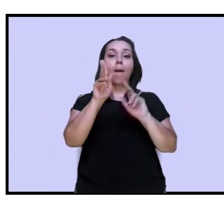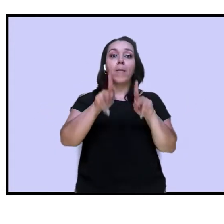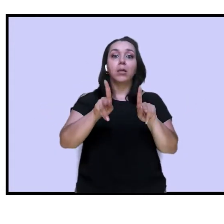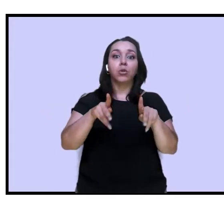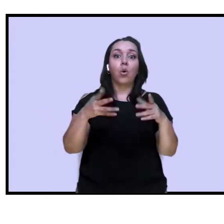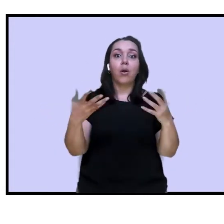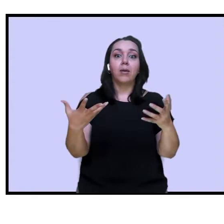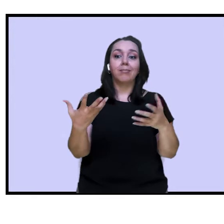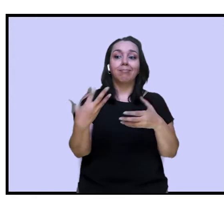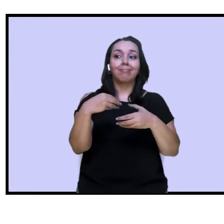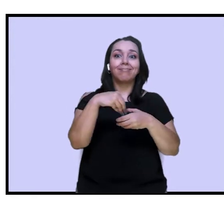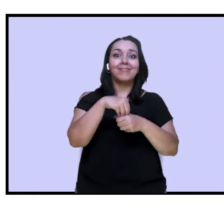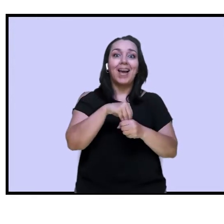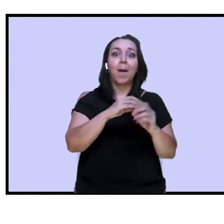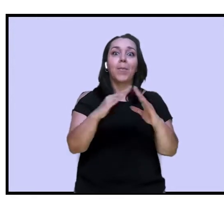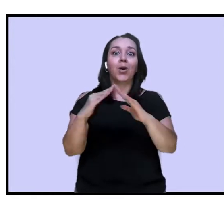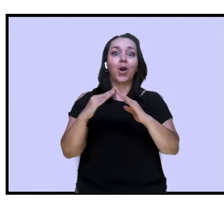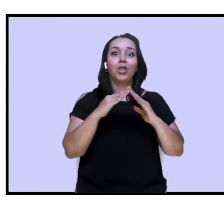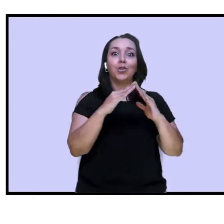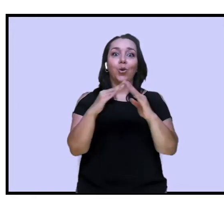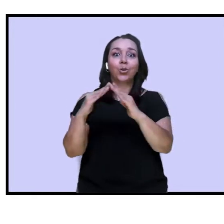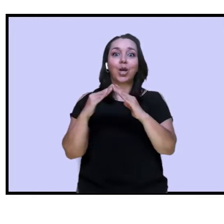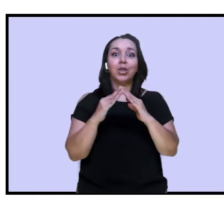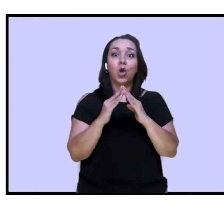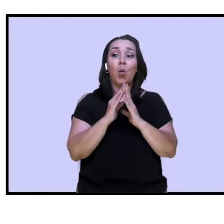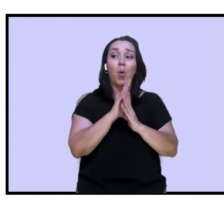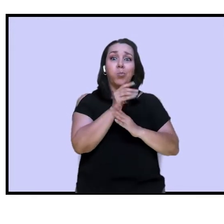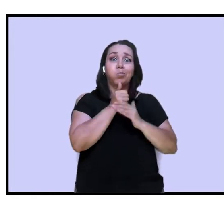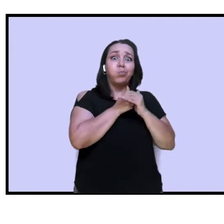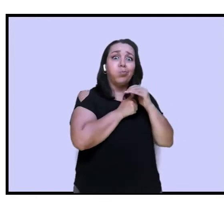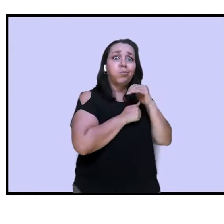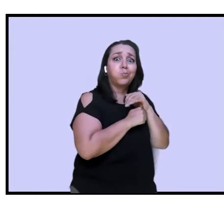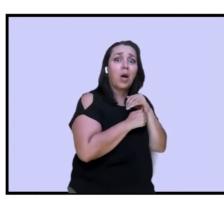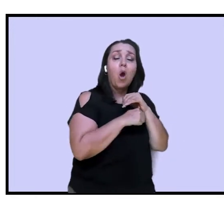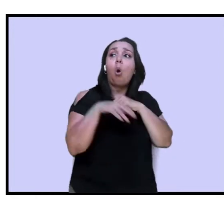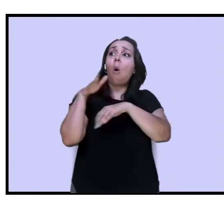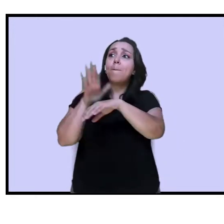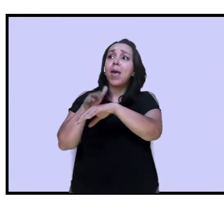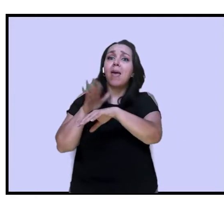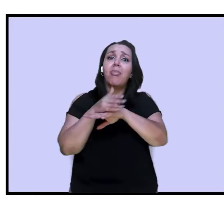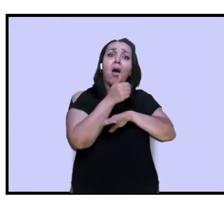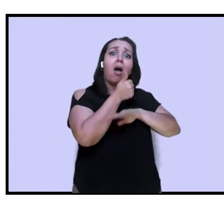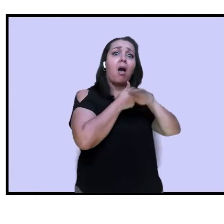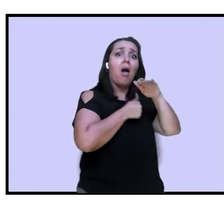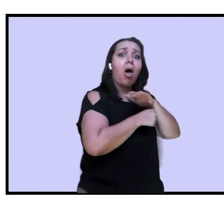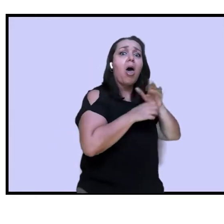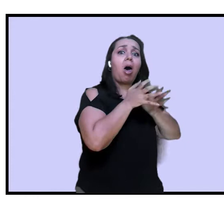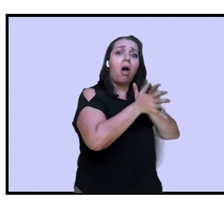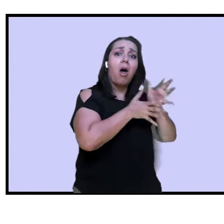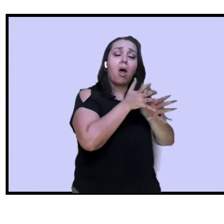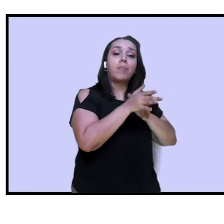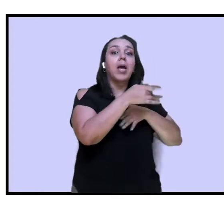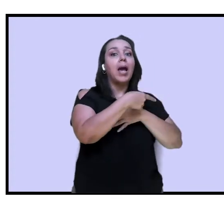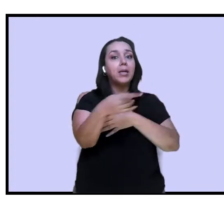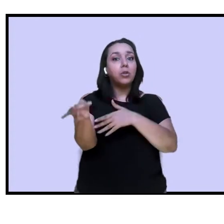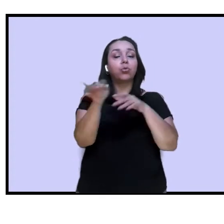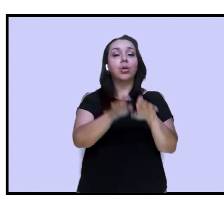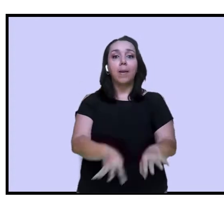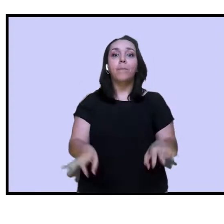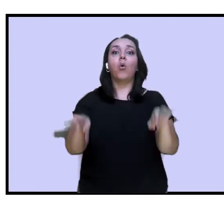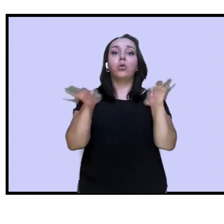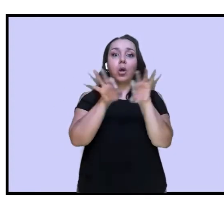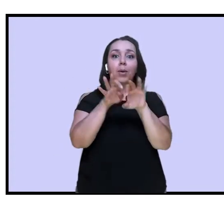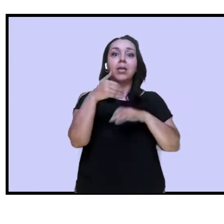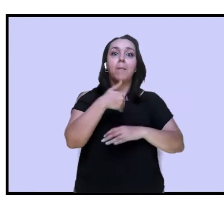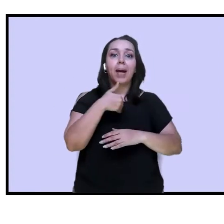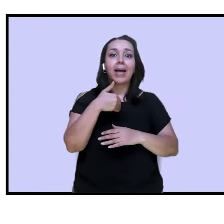personas que conforman la población estudiantil, tanto refugiada como solicitante de refugio. Y esto es importante